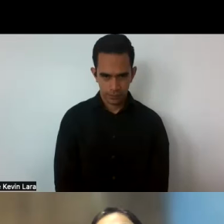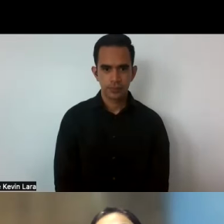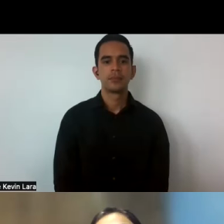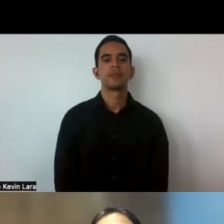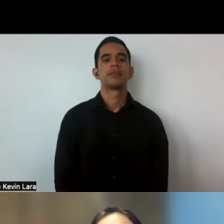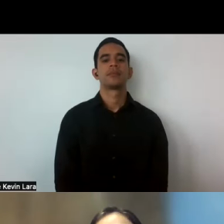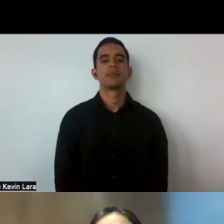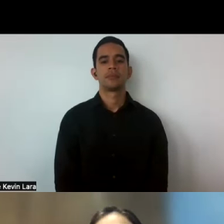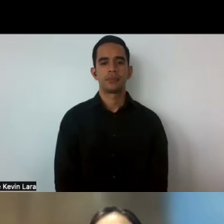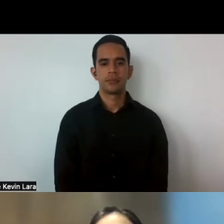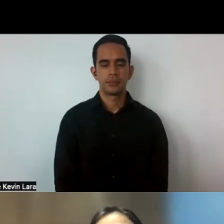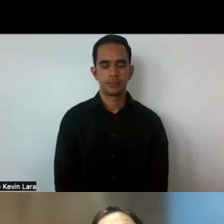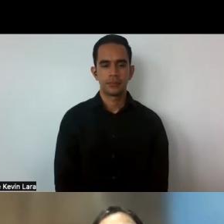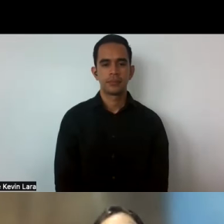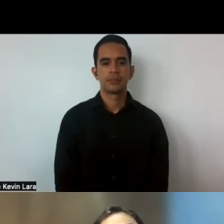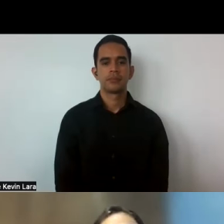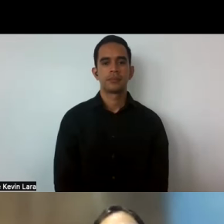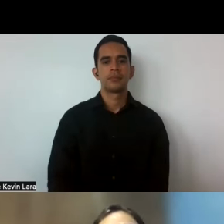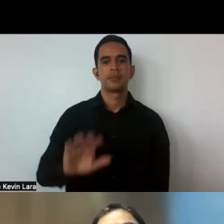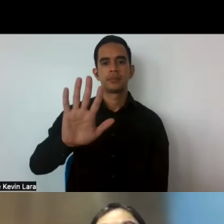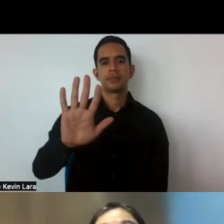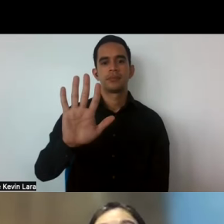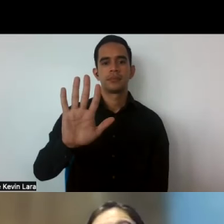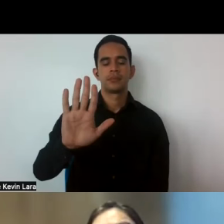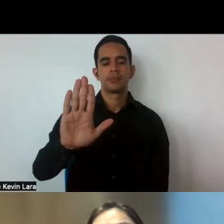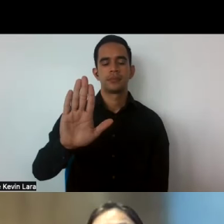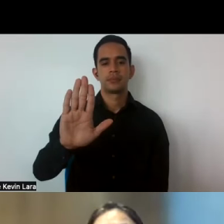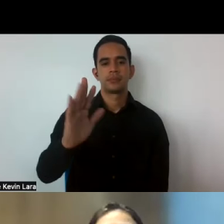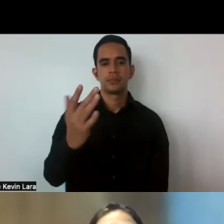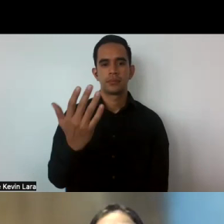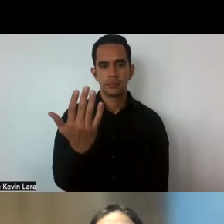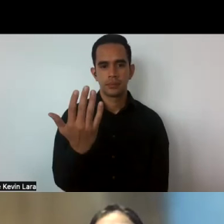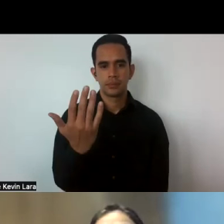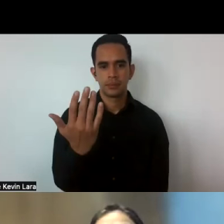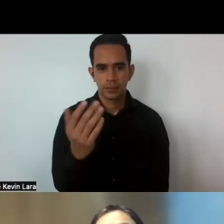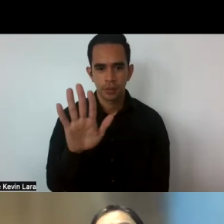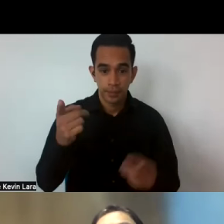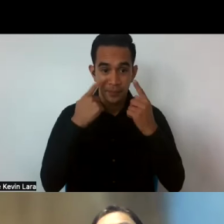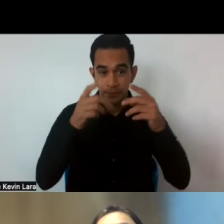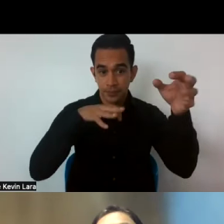Ahora sí. Muy bien. Entonces, les decía,